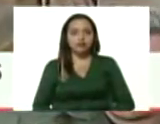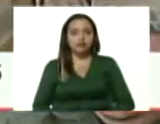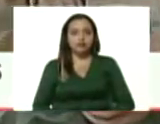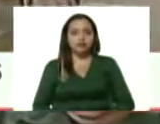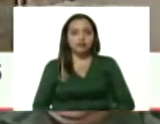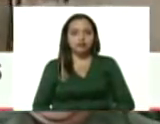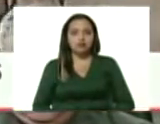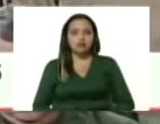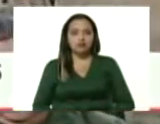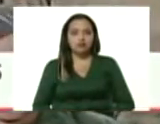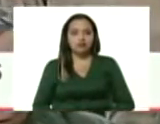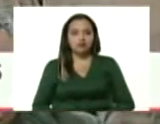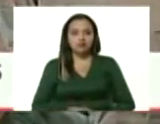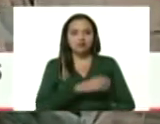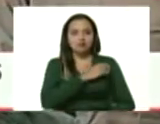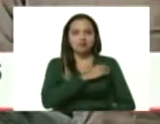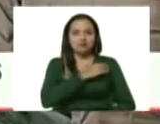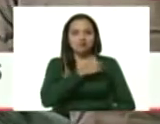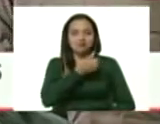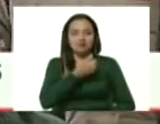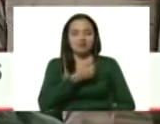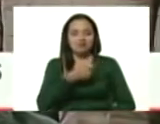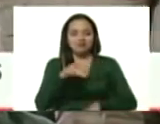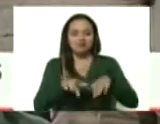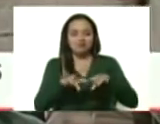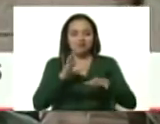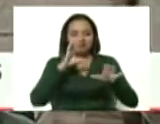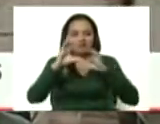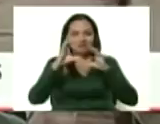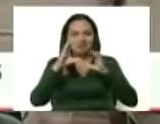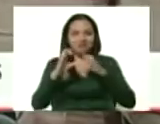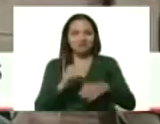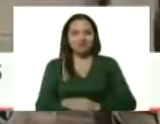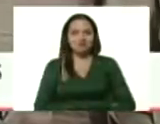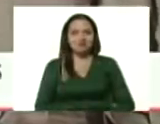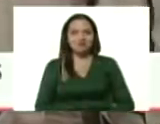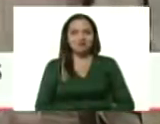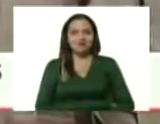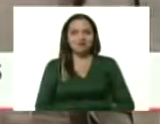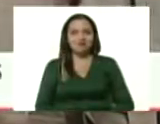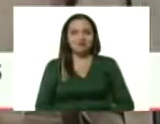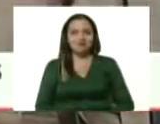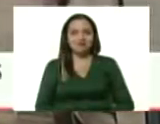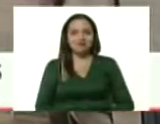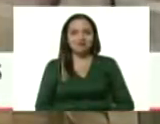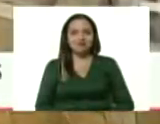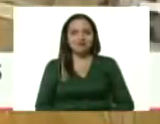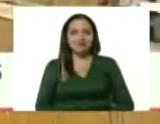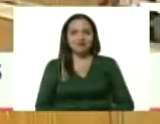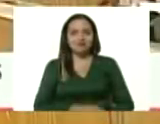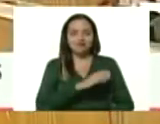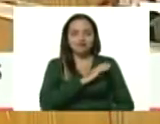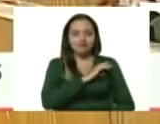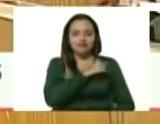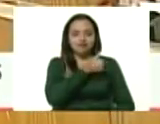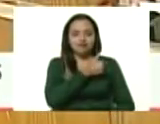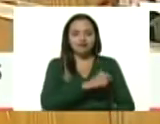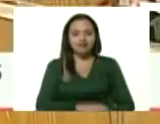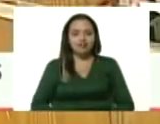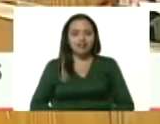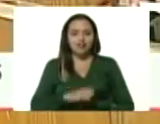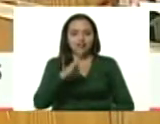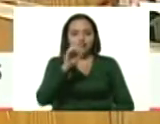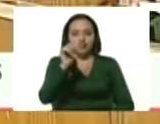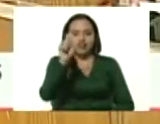Alcalá Morales, director de la oficina de gestión comunicacional. El general de brigada Santelis Bastida, director